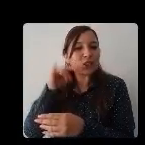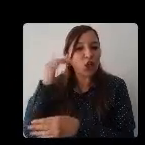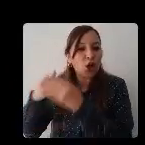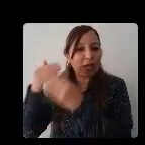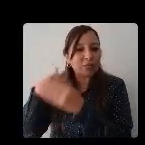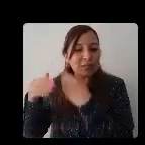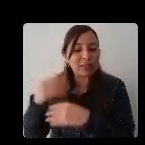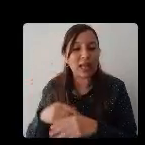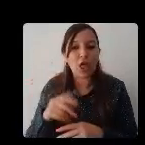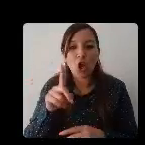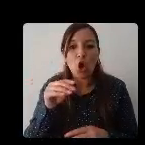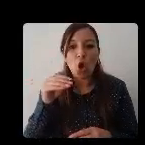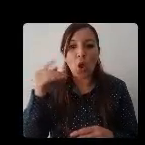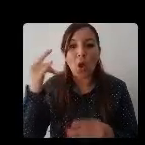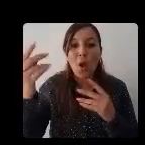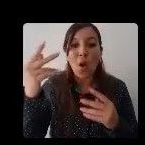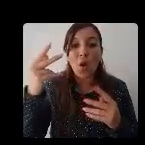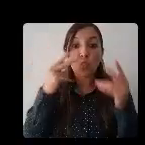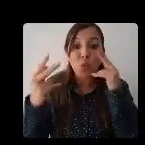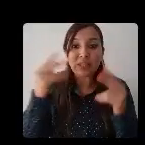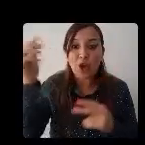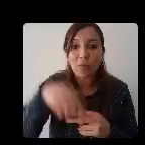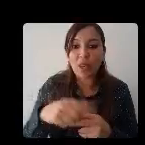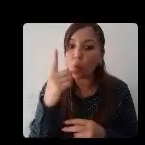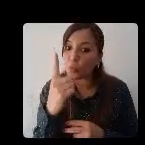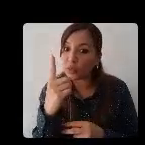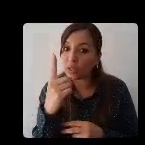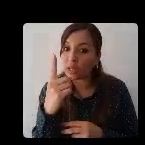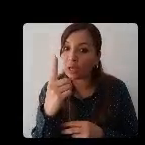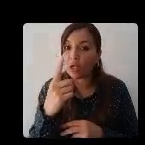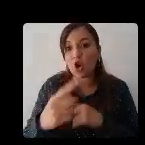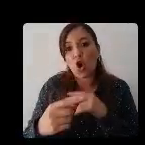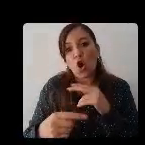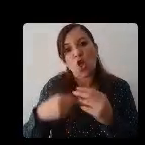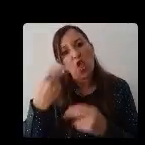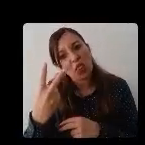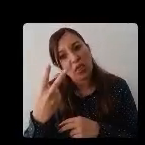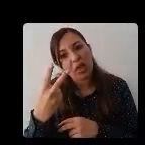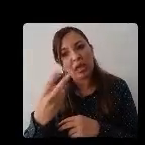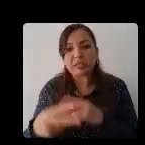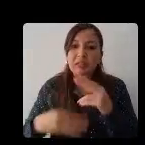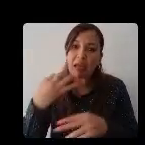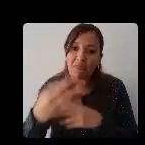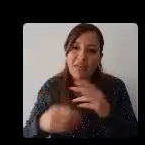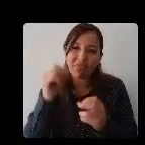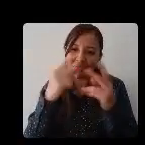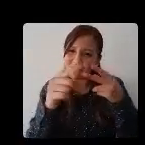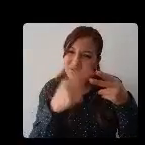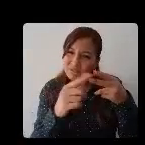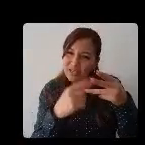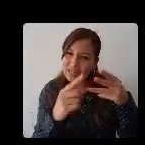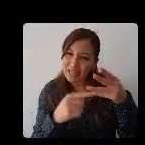para reactivar la actividad turística este año después de la pandemia? Que de hecho era un panorama que nadie se imaginaba.